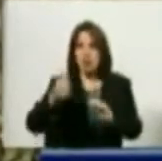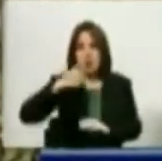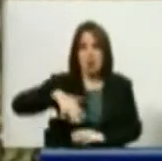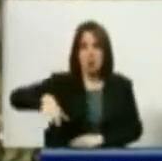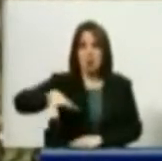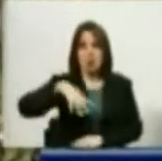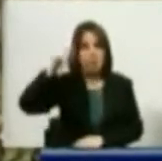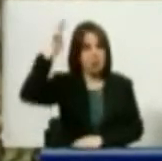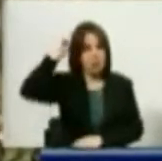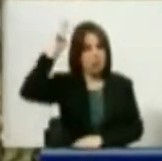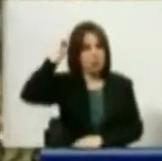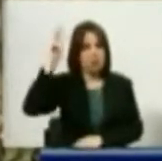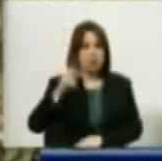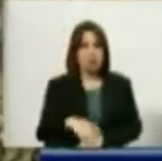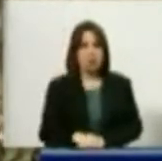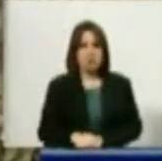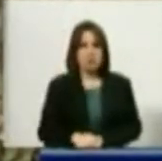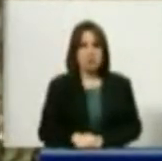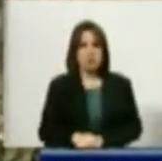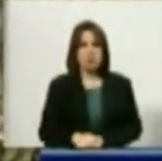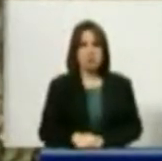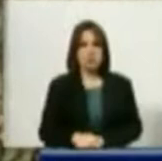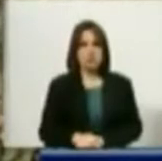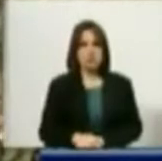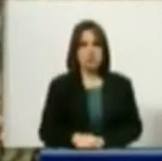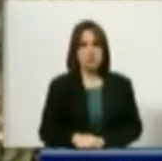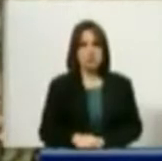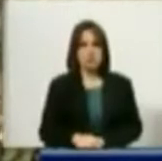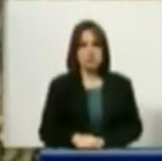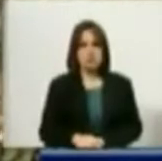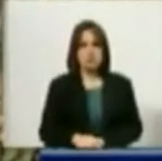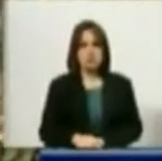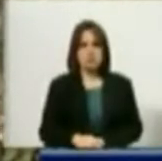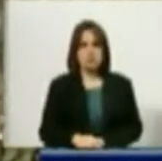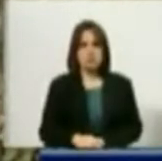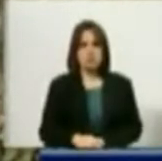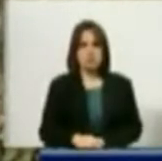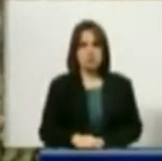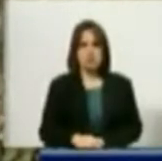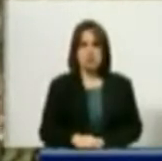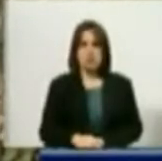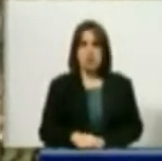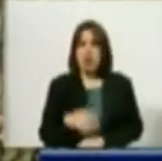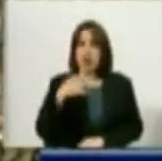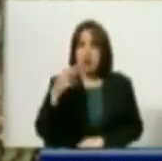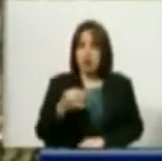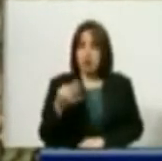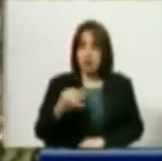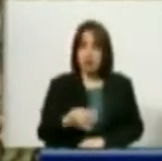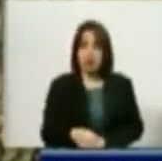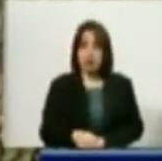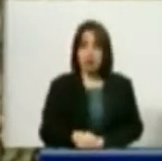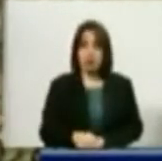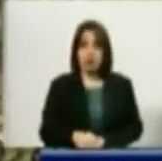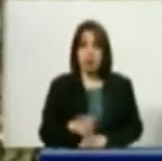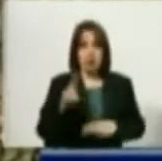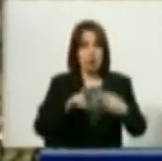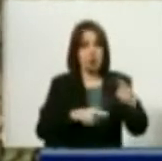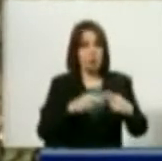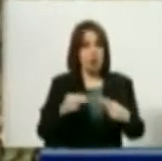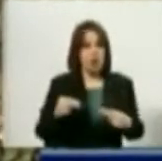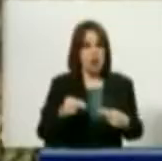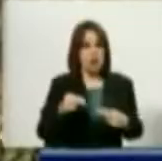el grupo de miquel Elena dice la verdad Esa es la verdad numeral